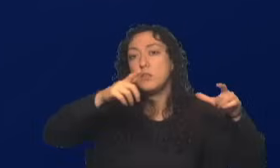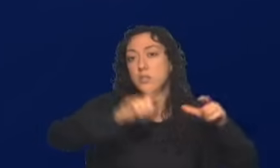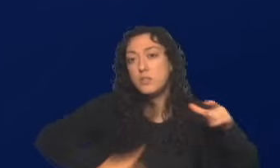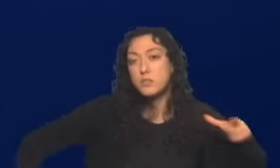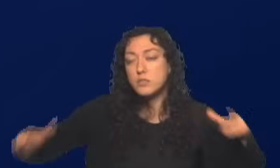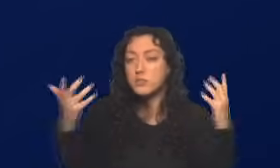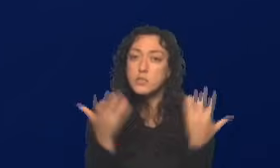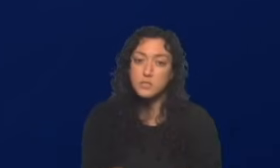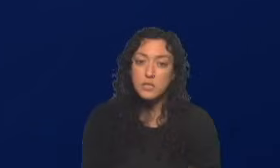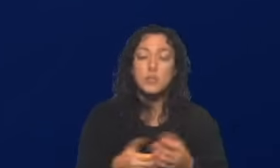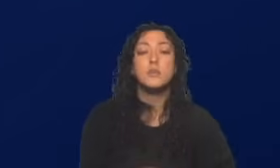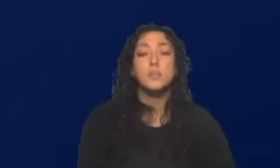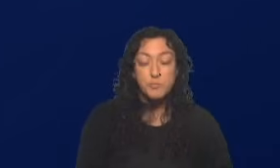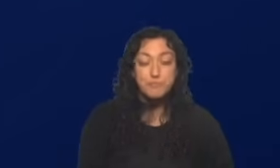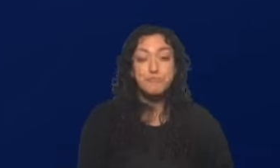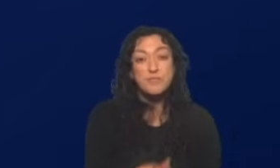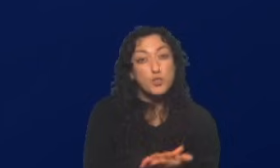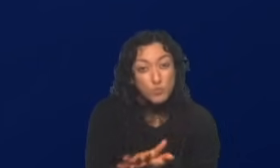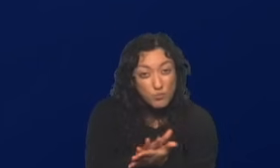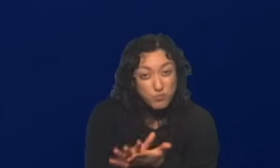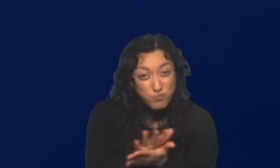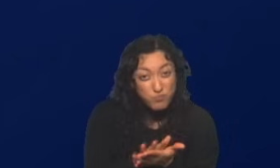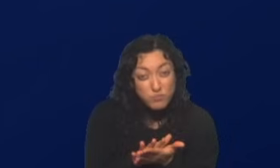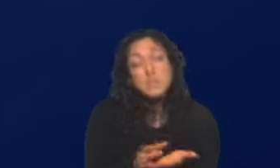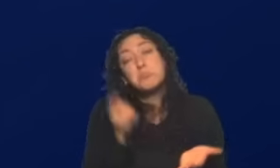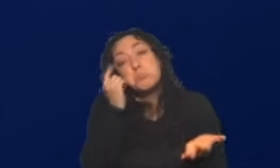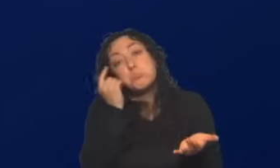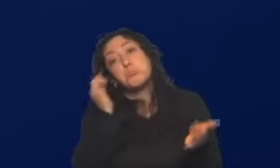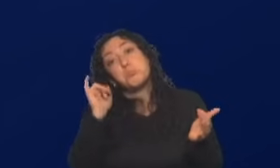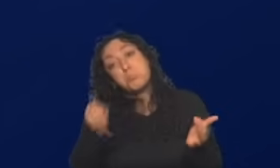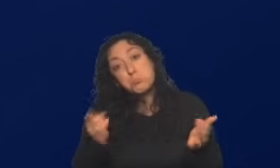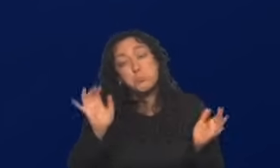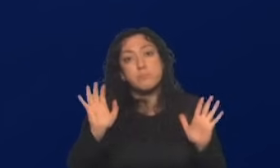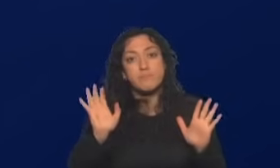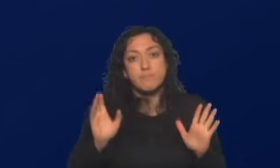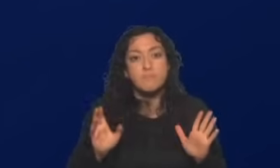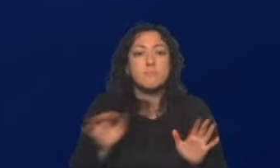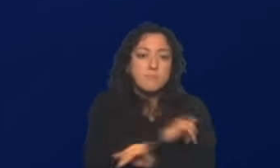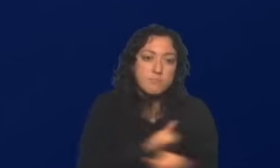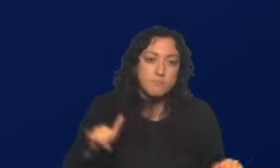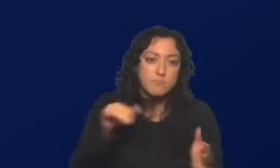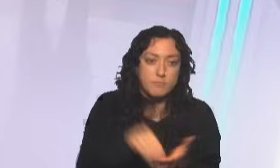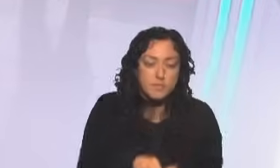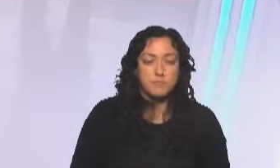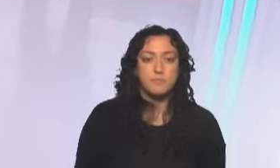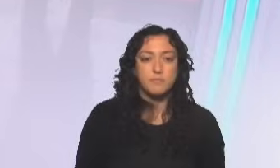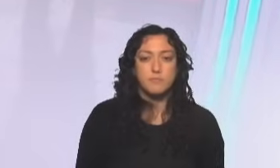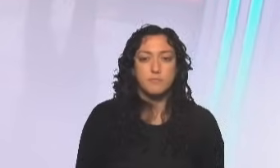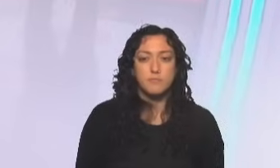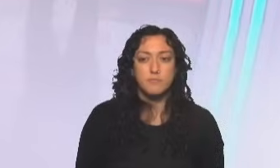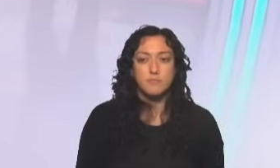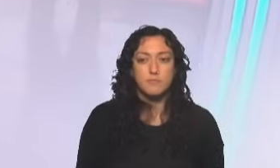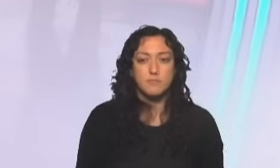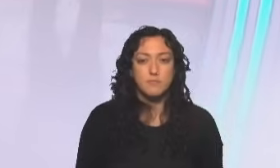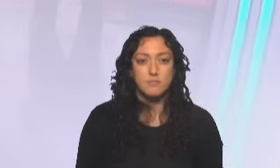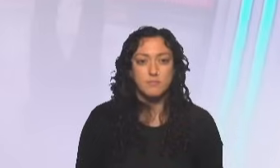¿hay solución a todo esto? Uno entiende que sí, pero bueno, a ver, más datos del